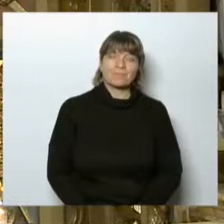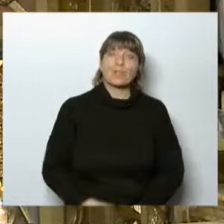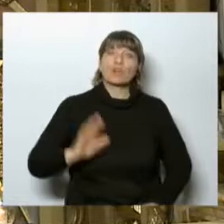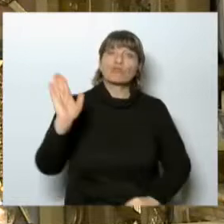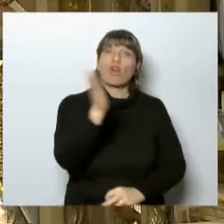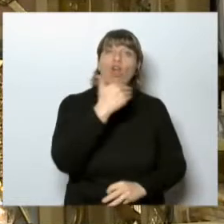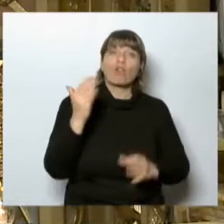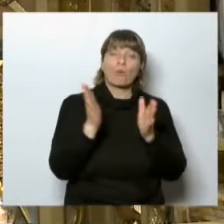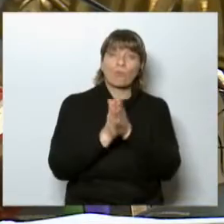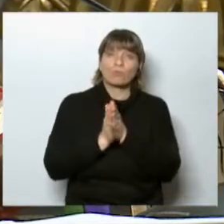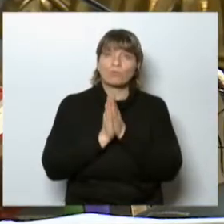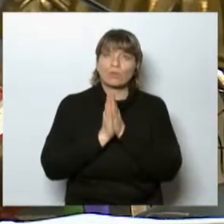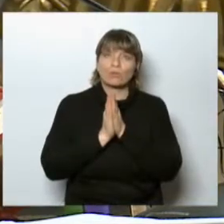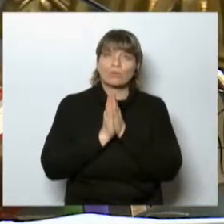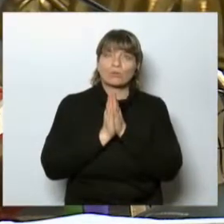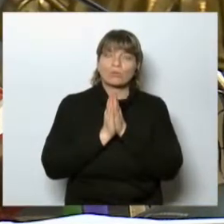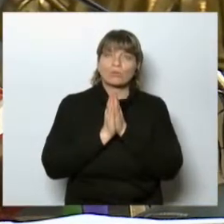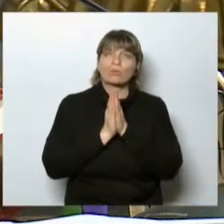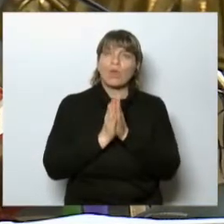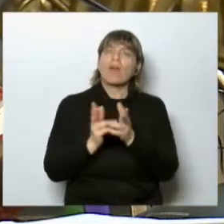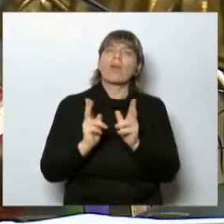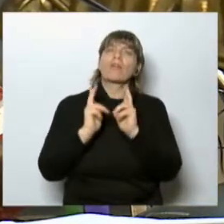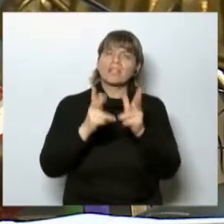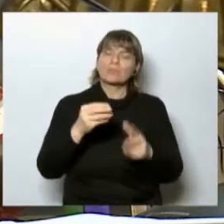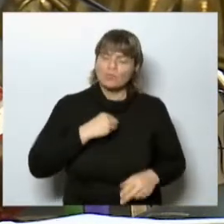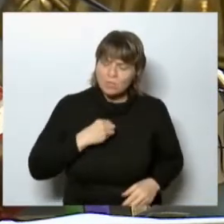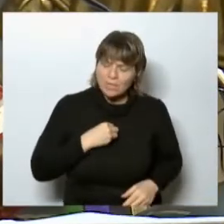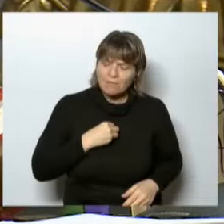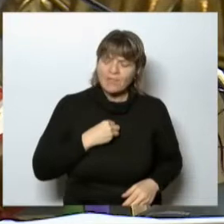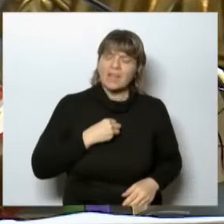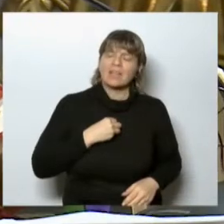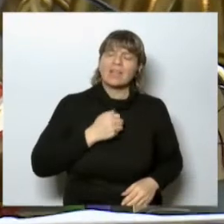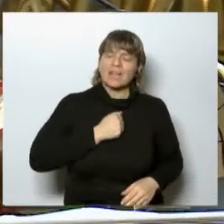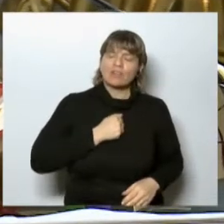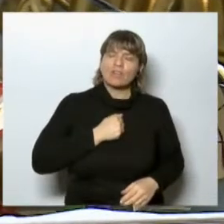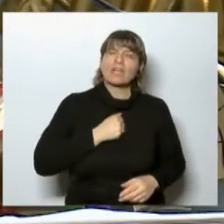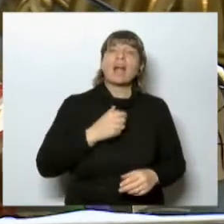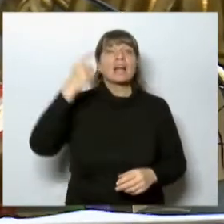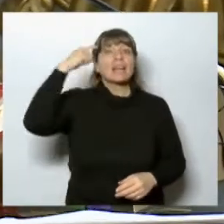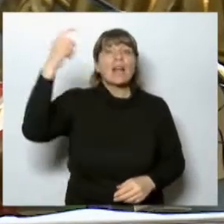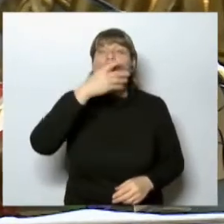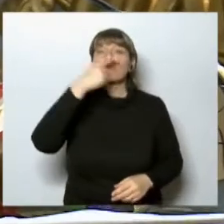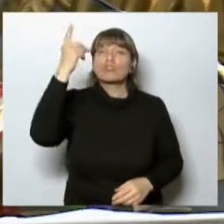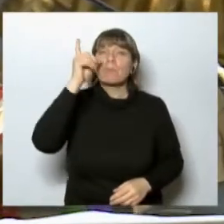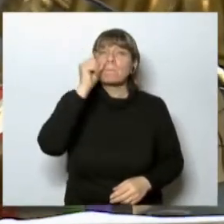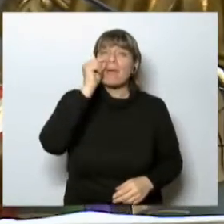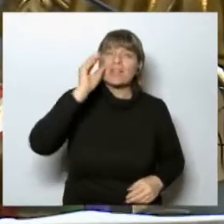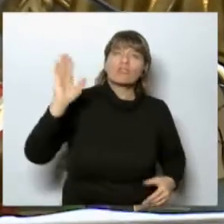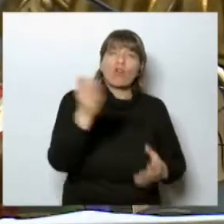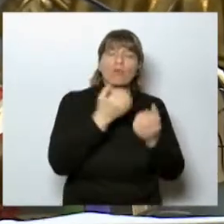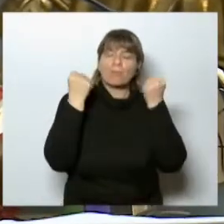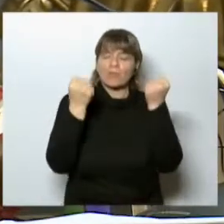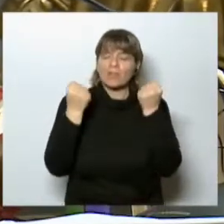Todos juntos profesamos nuestra fe católica diciendo: creo en Dios